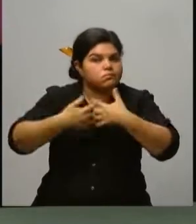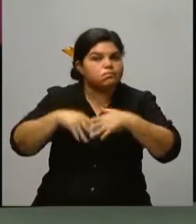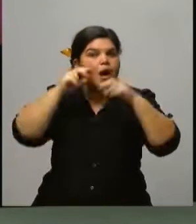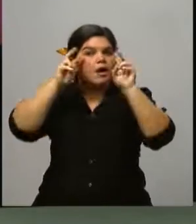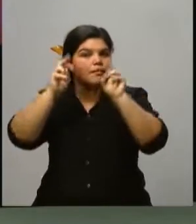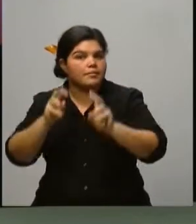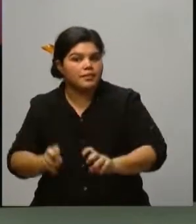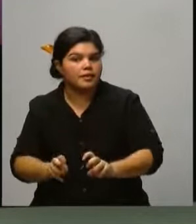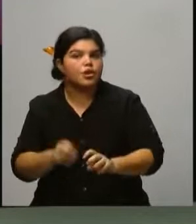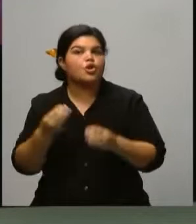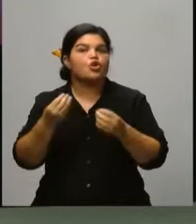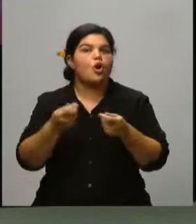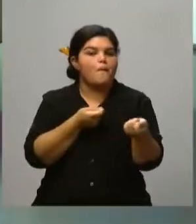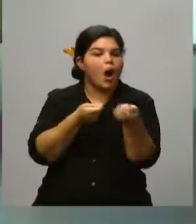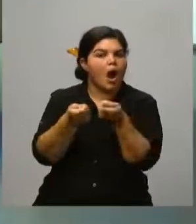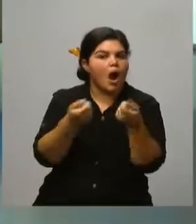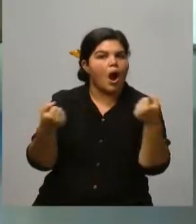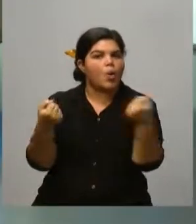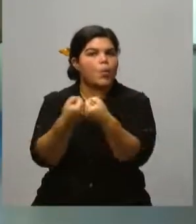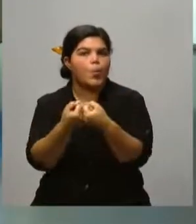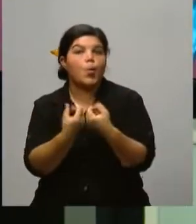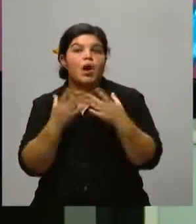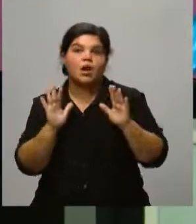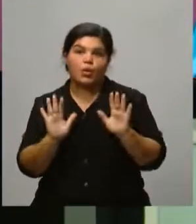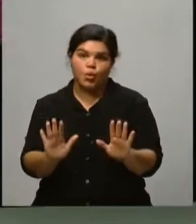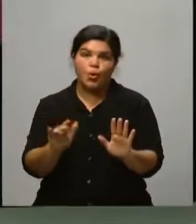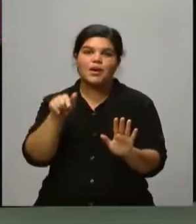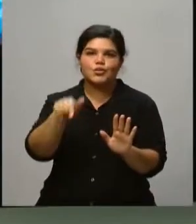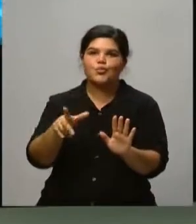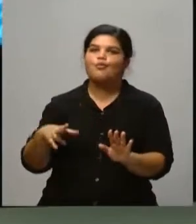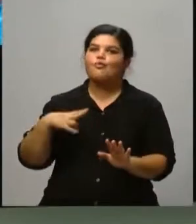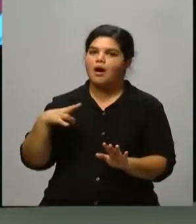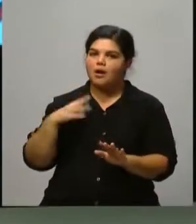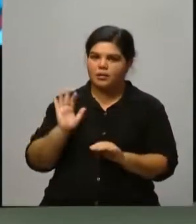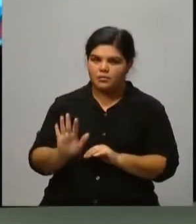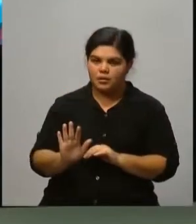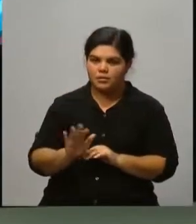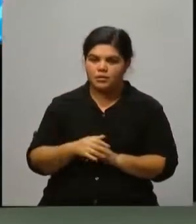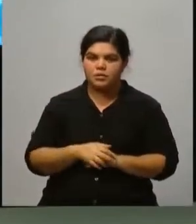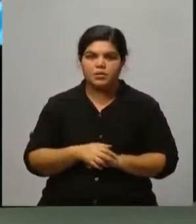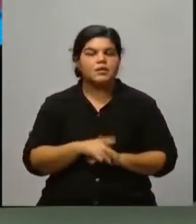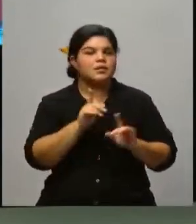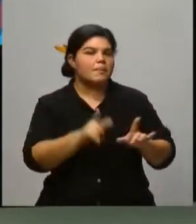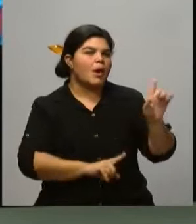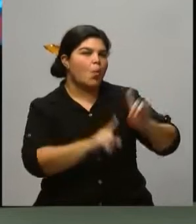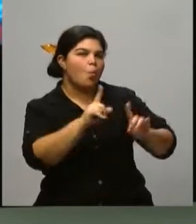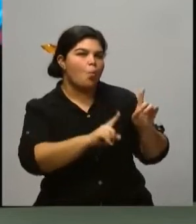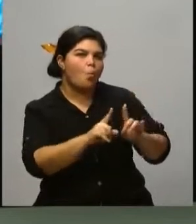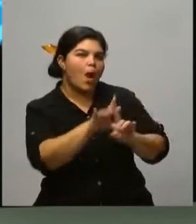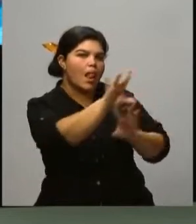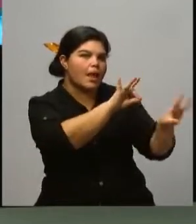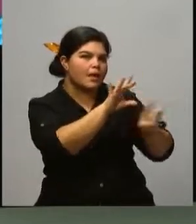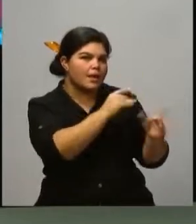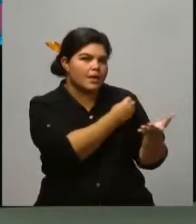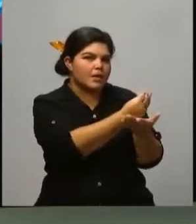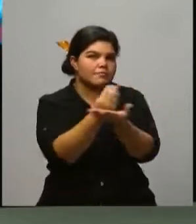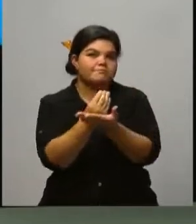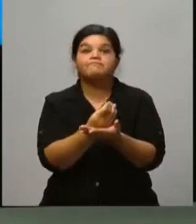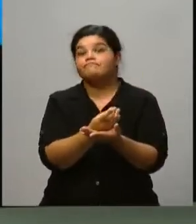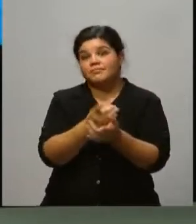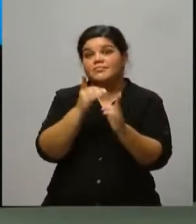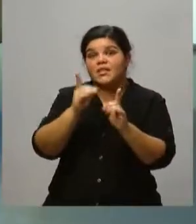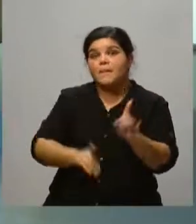tiene algún tipo de apoyo, no solo de los referentes políticos que hemos mencionado, Patricia Bullrich o Horacio Rodríguez Larreta,